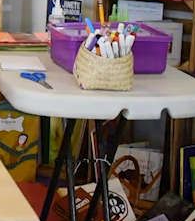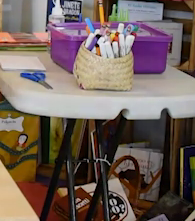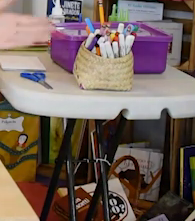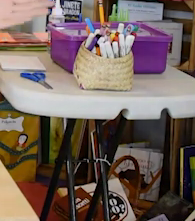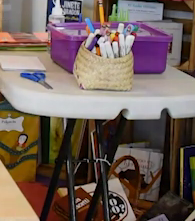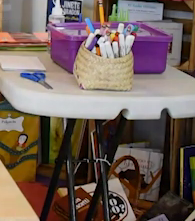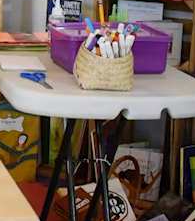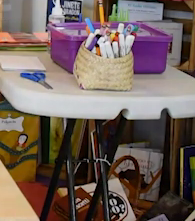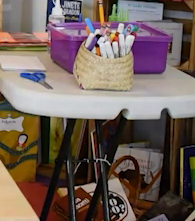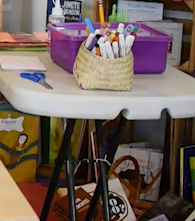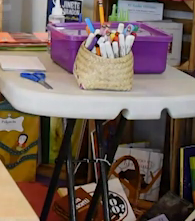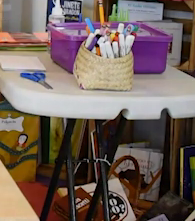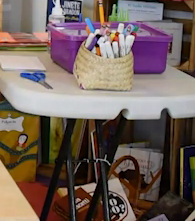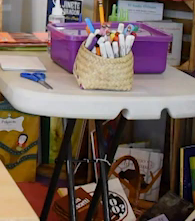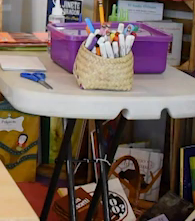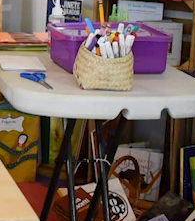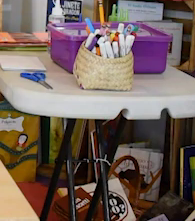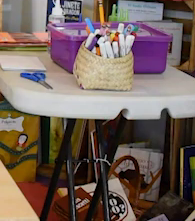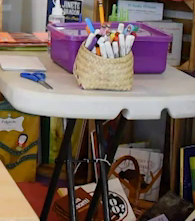Más rápido.